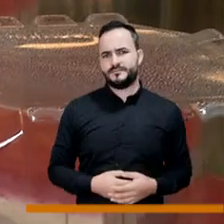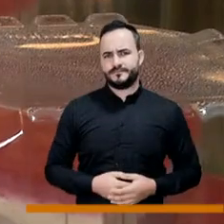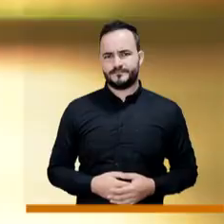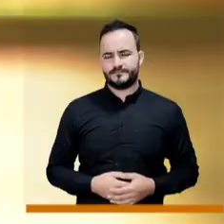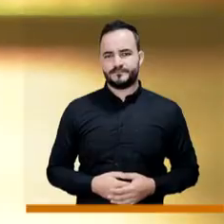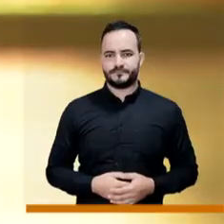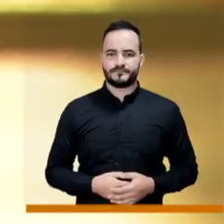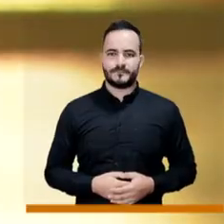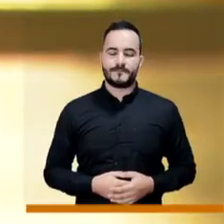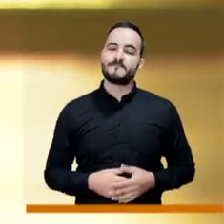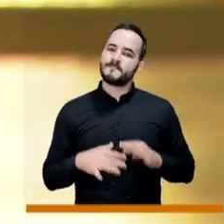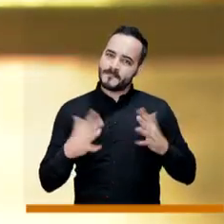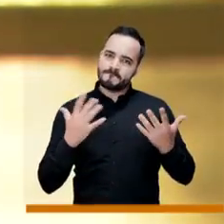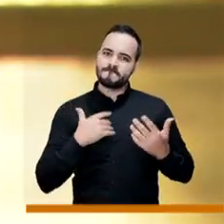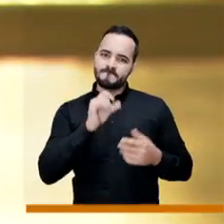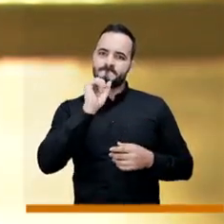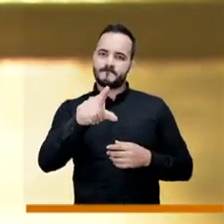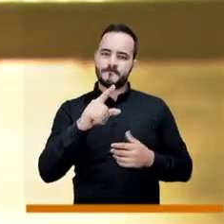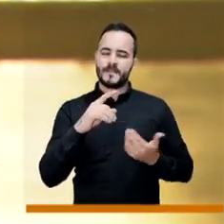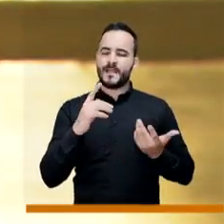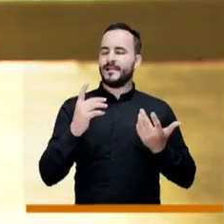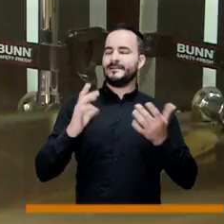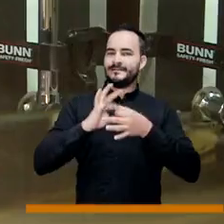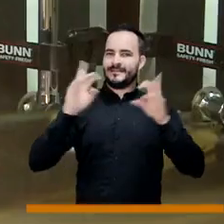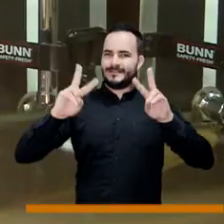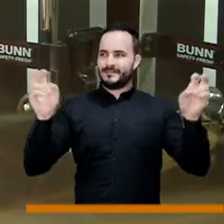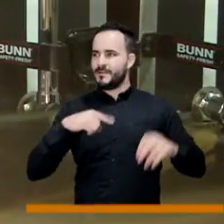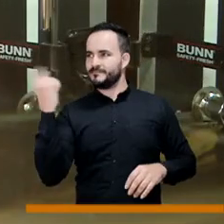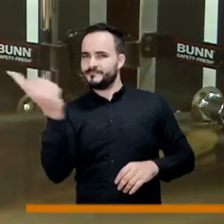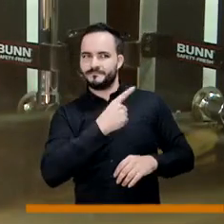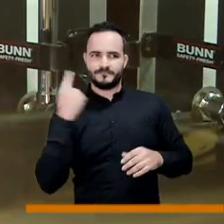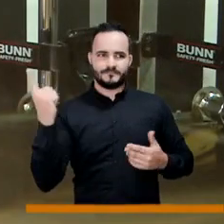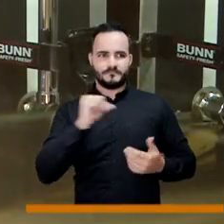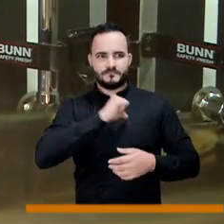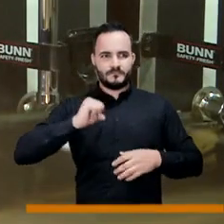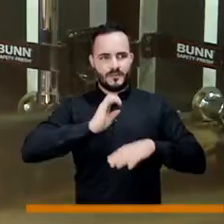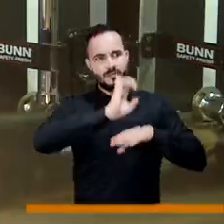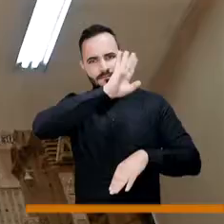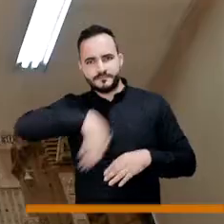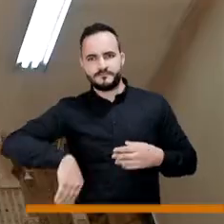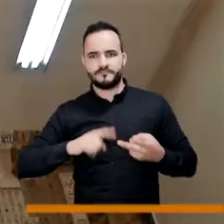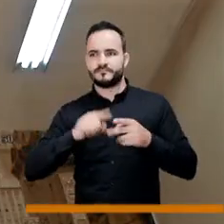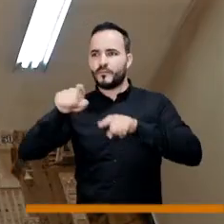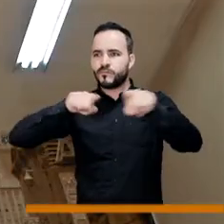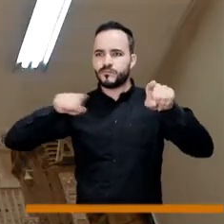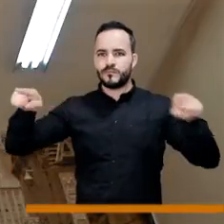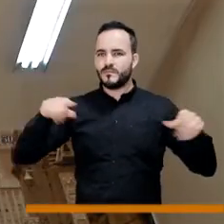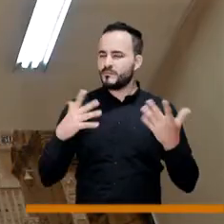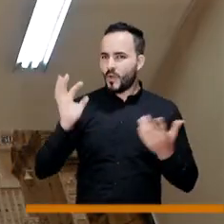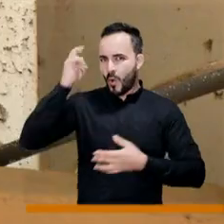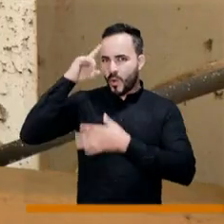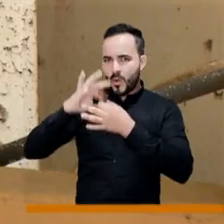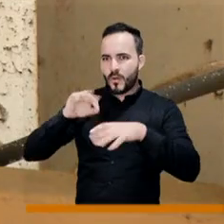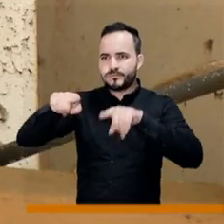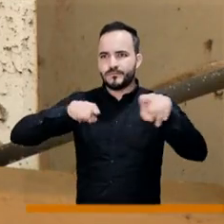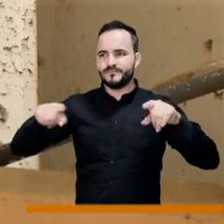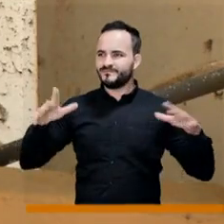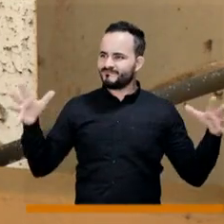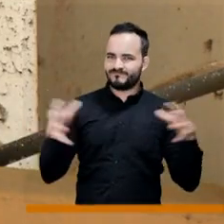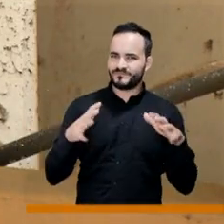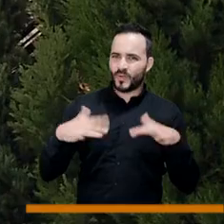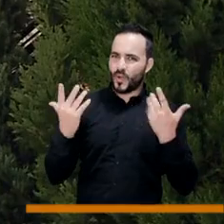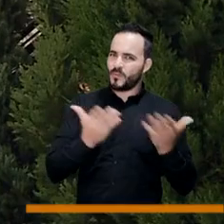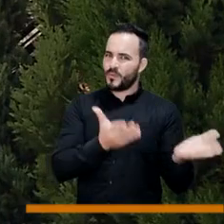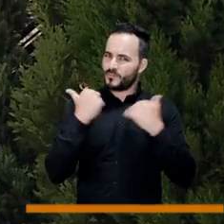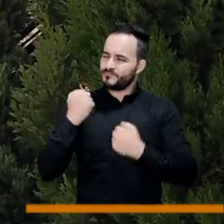nuestra ciudad. ¿Cómo se manifiesta esa invitación al sector privado a participar de estas iniciativas y de estos proyectos de eficiencia